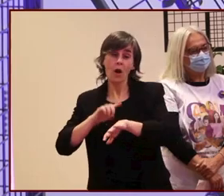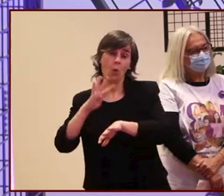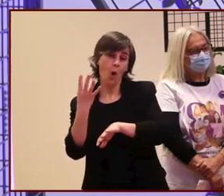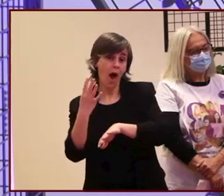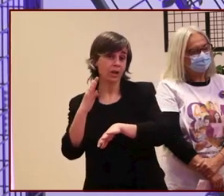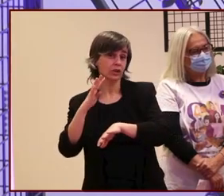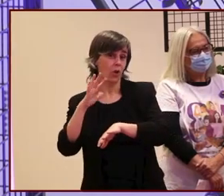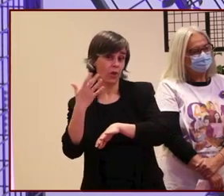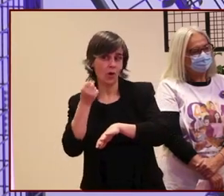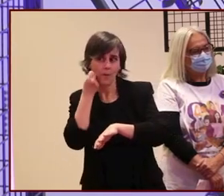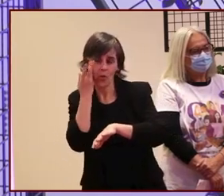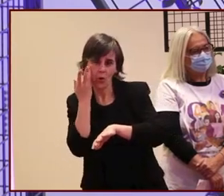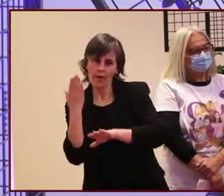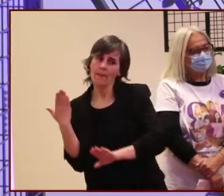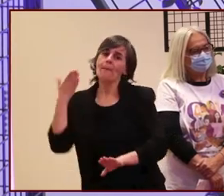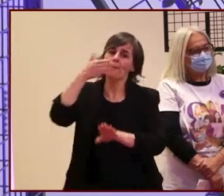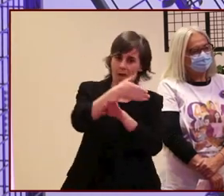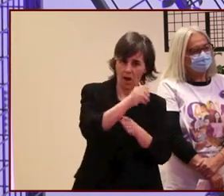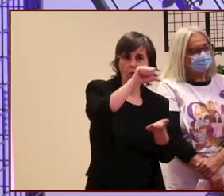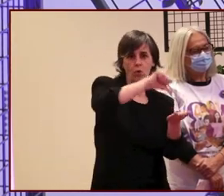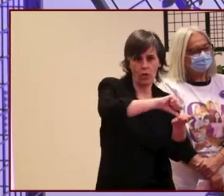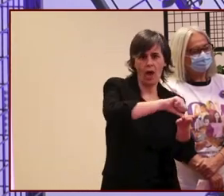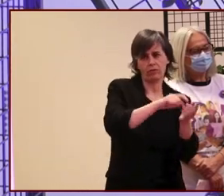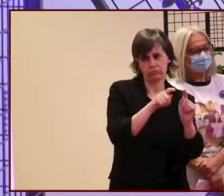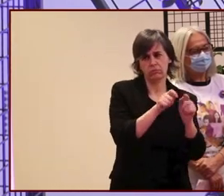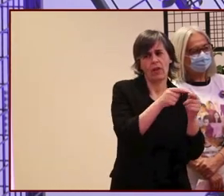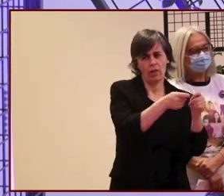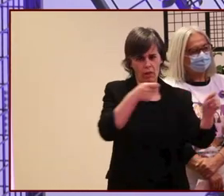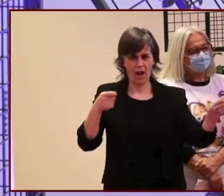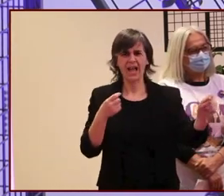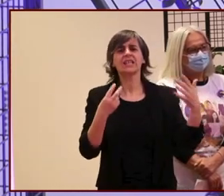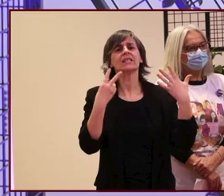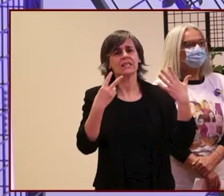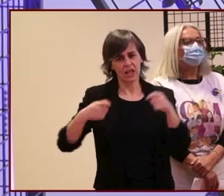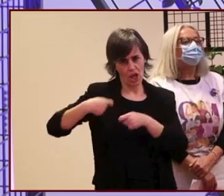son 7 km no es tanto pero para caminar cada mañana sí